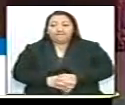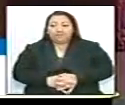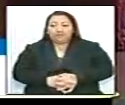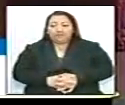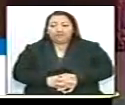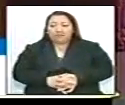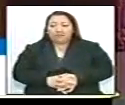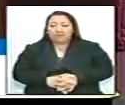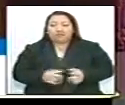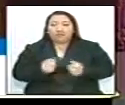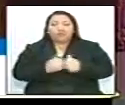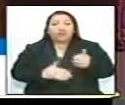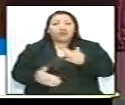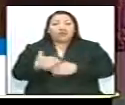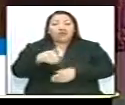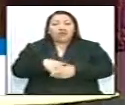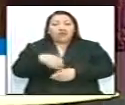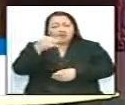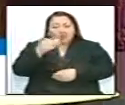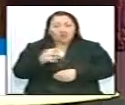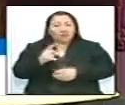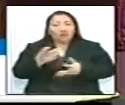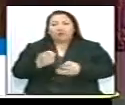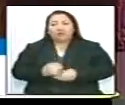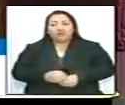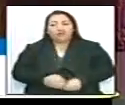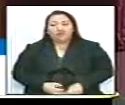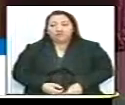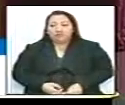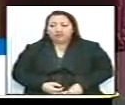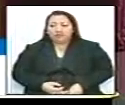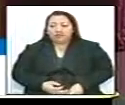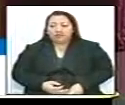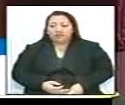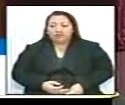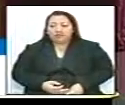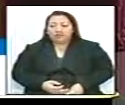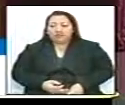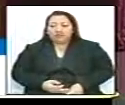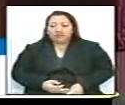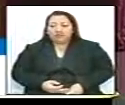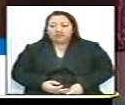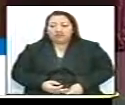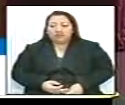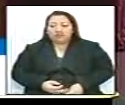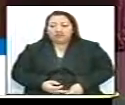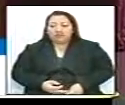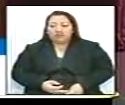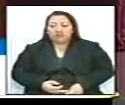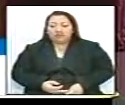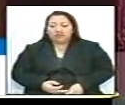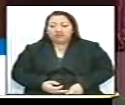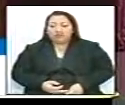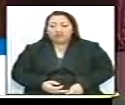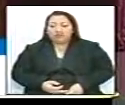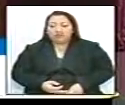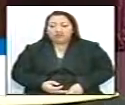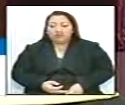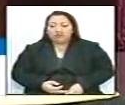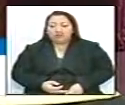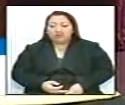haya adelanto elecciones. Y es legítimo que no quieran. Pero para eso no hay que arañar y no hay que descalificar a otros. Y en ese sentido yo